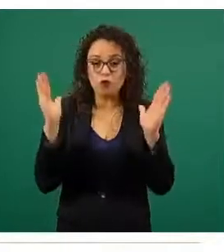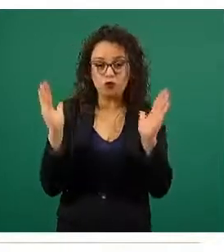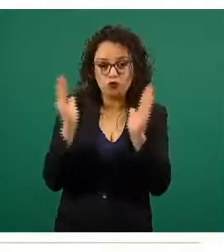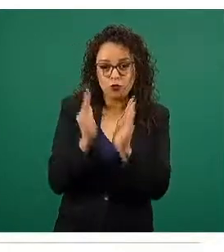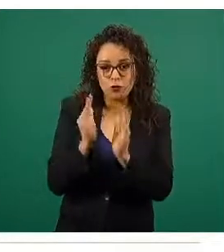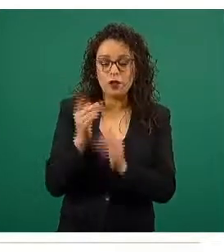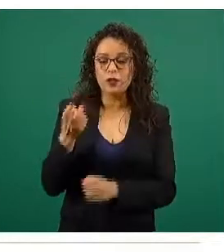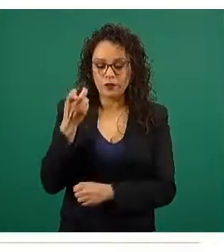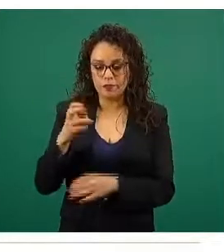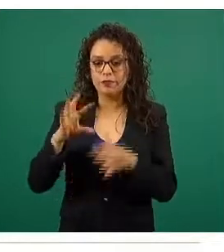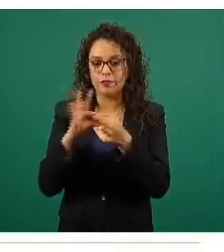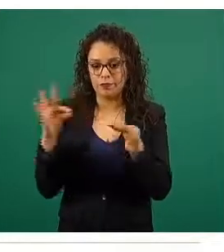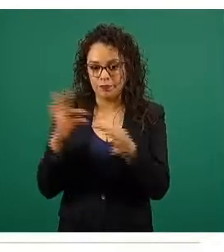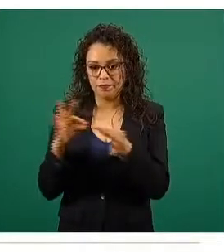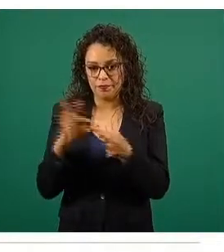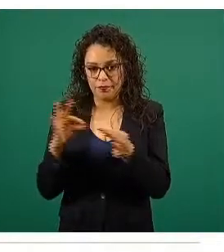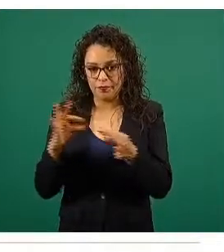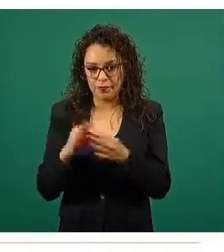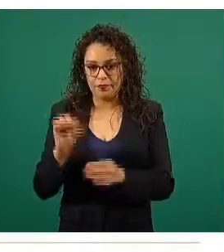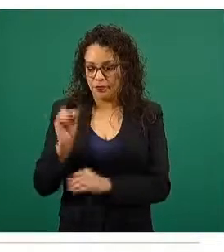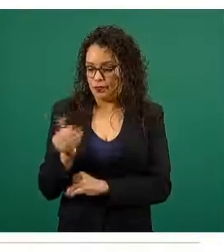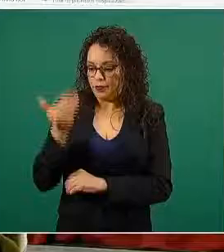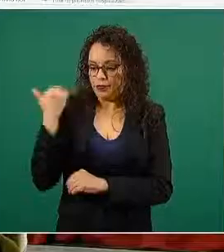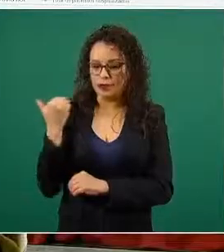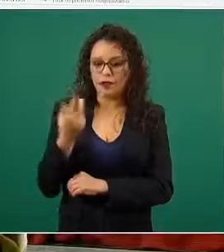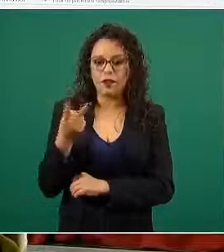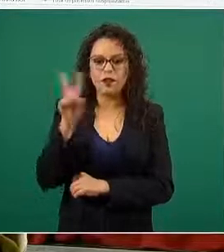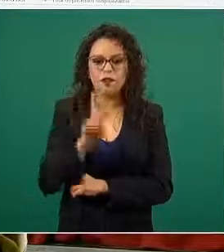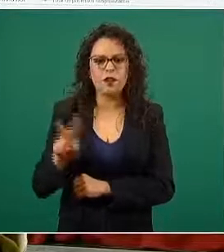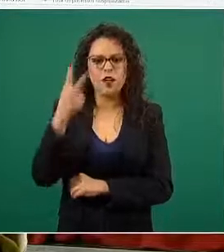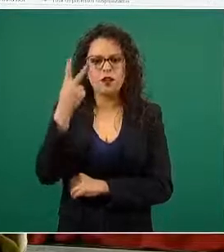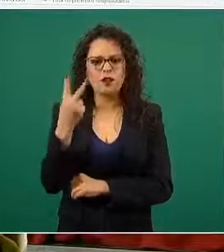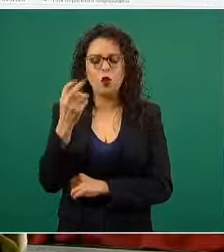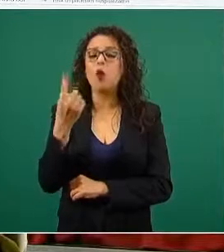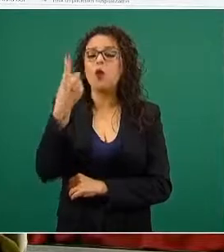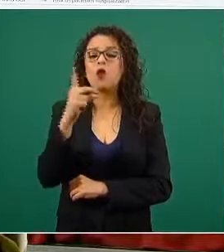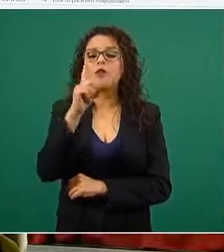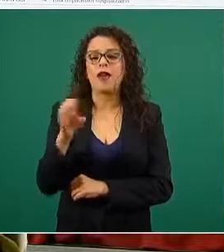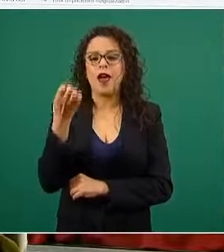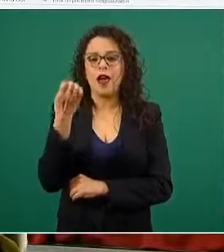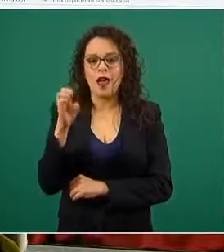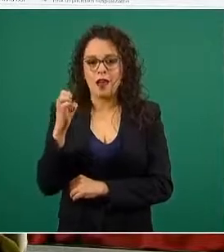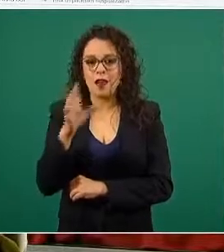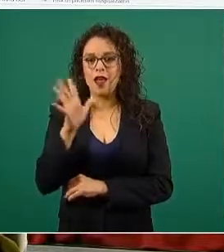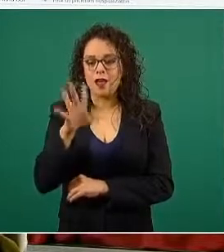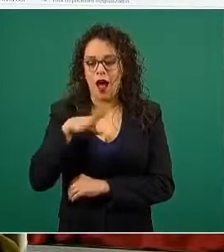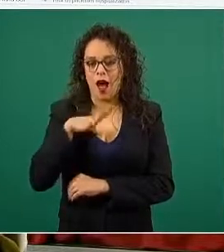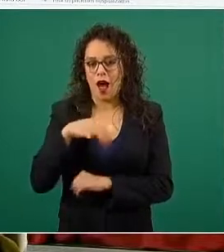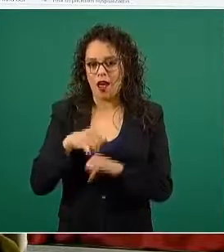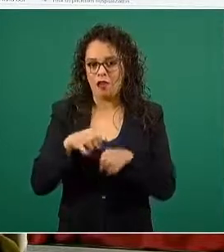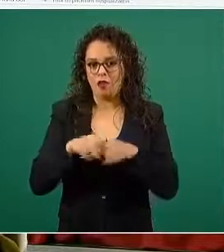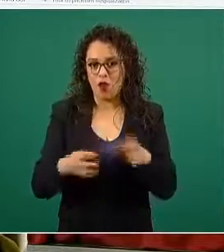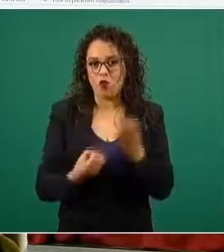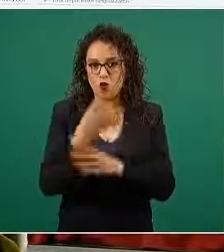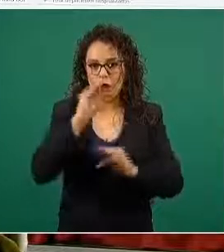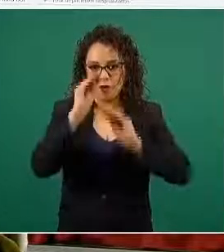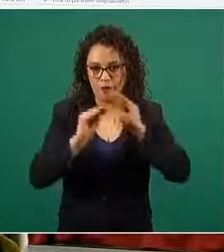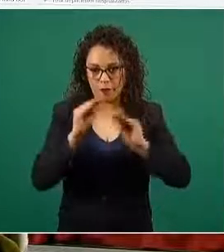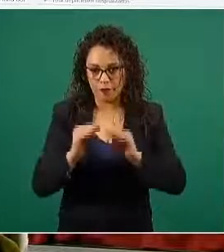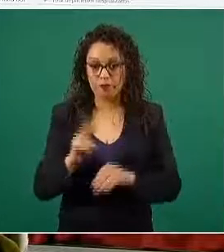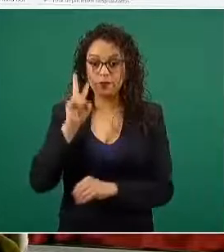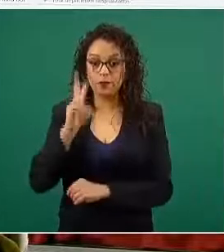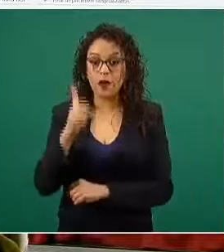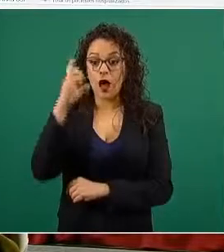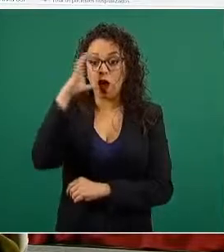el pasado viernes 1 de enero. En Aguascalientes vemos esa tendencia al descenso, ya se ve el